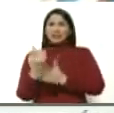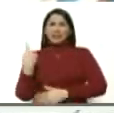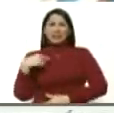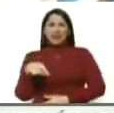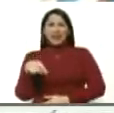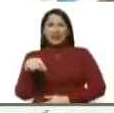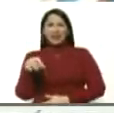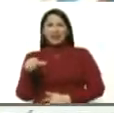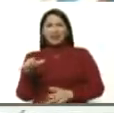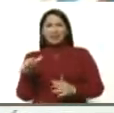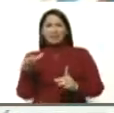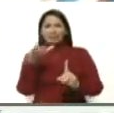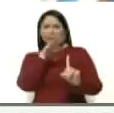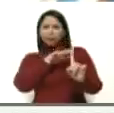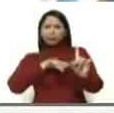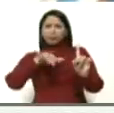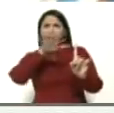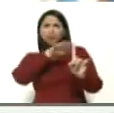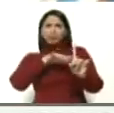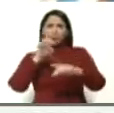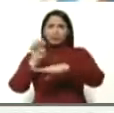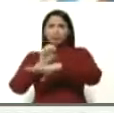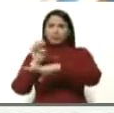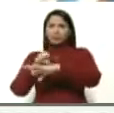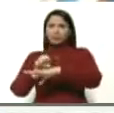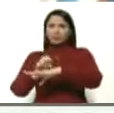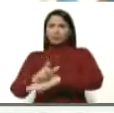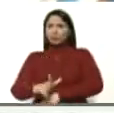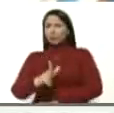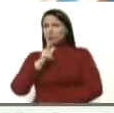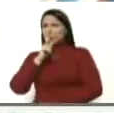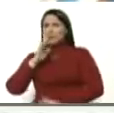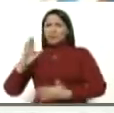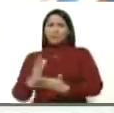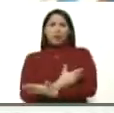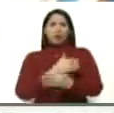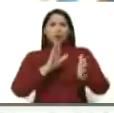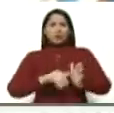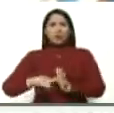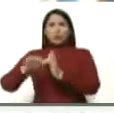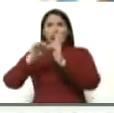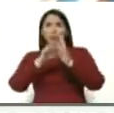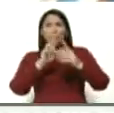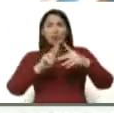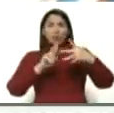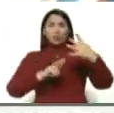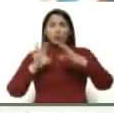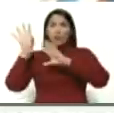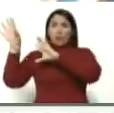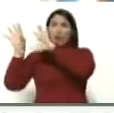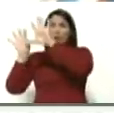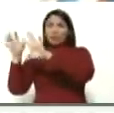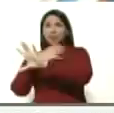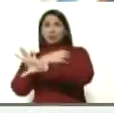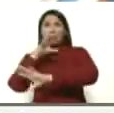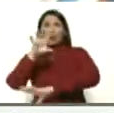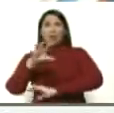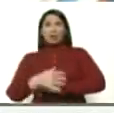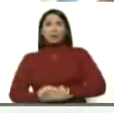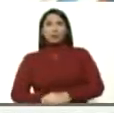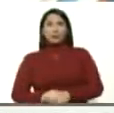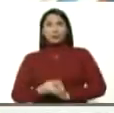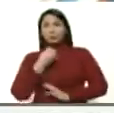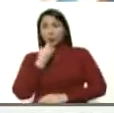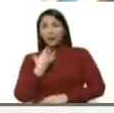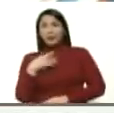entramado económico que es el vulgar despojo y robo de recursos de países soberanos. Bueno, esto fue en el